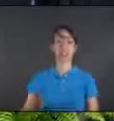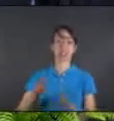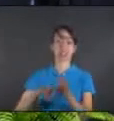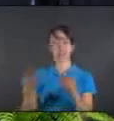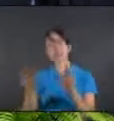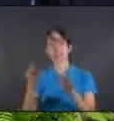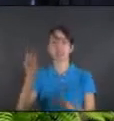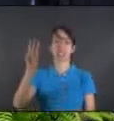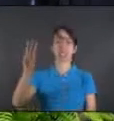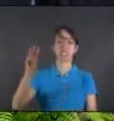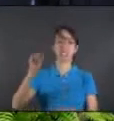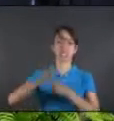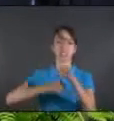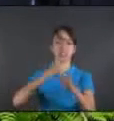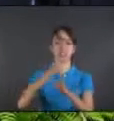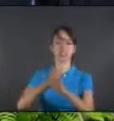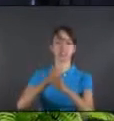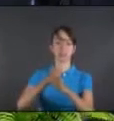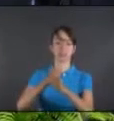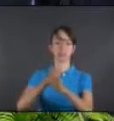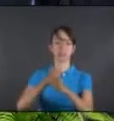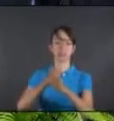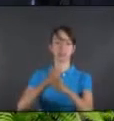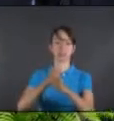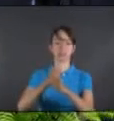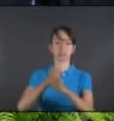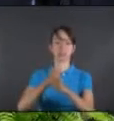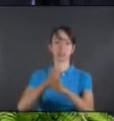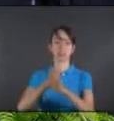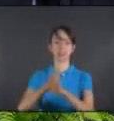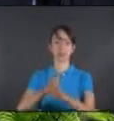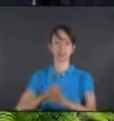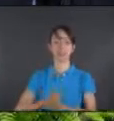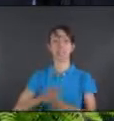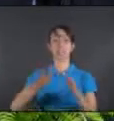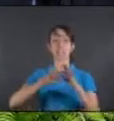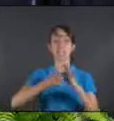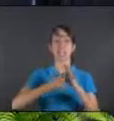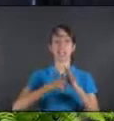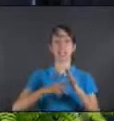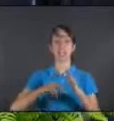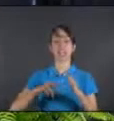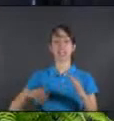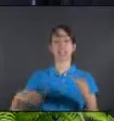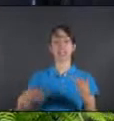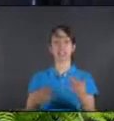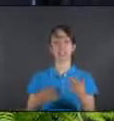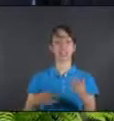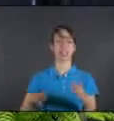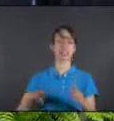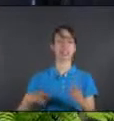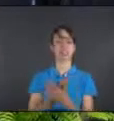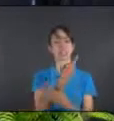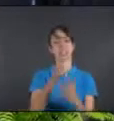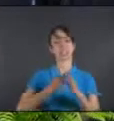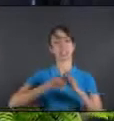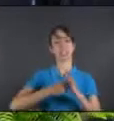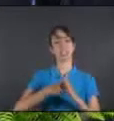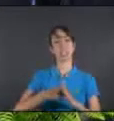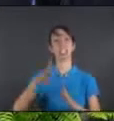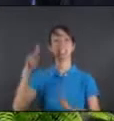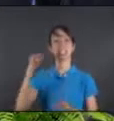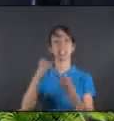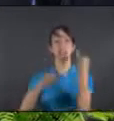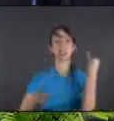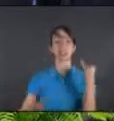Tienes que decirle al Señor: Señor, creo, ayúdame en mi incredulidad. Creo que tú me quieres bendecir. Creo que tú quieres resucitar